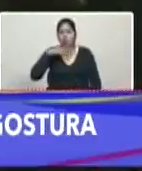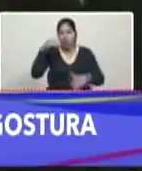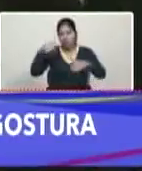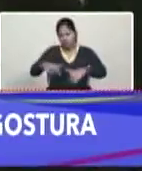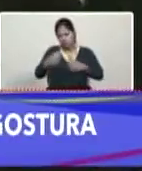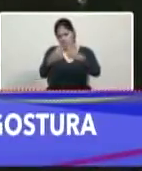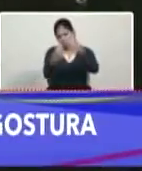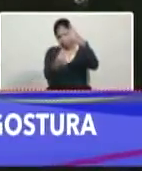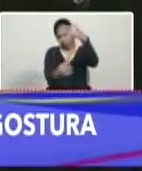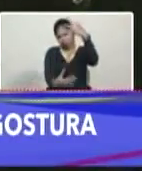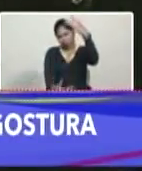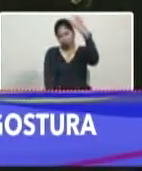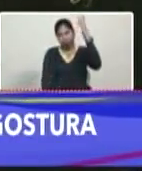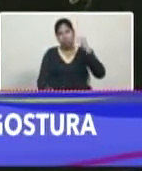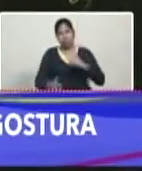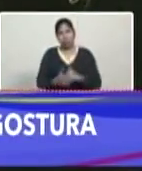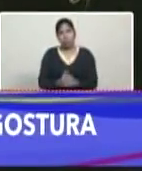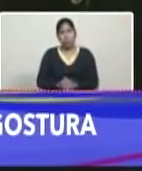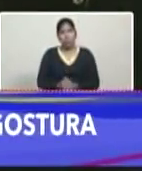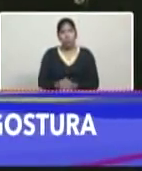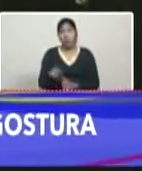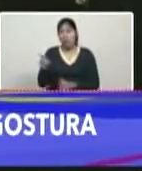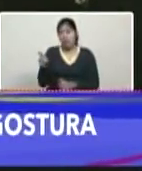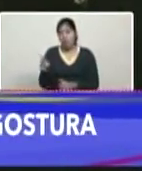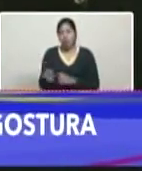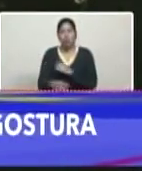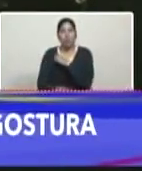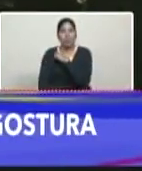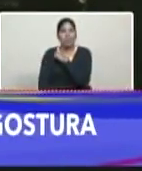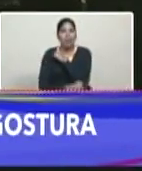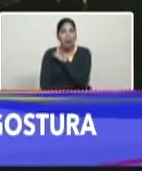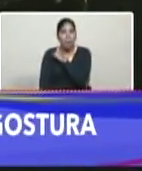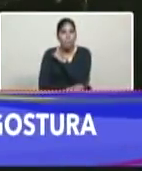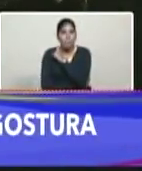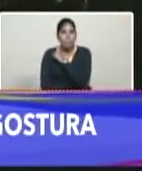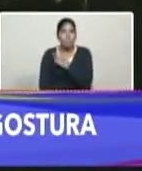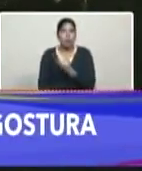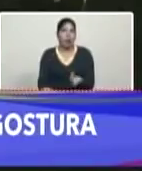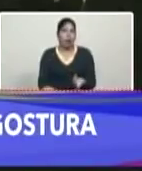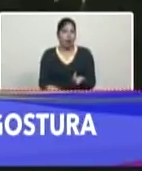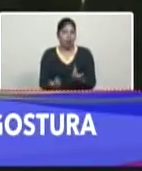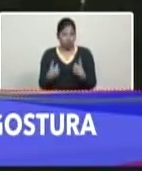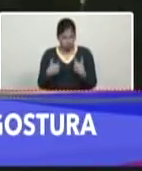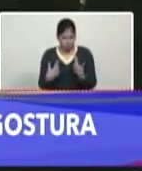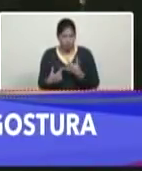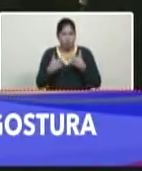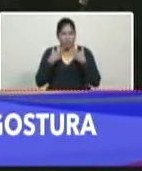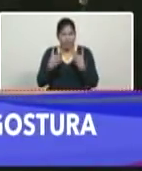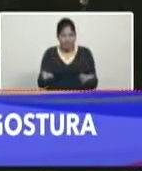Venezuela. Una trampa cazabobo. Y yo la denuncio así.